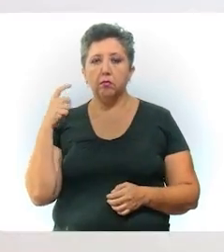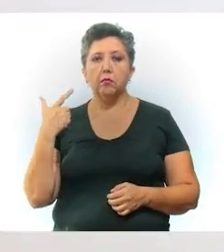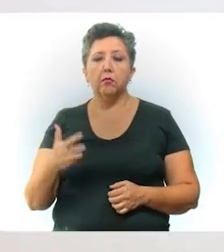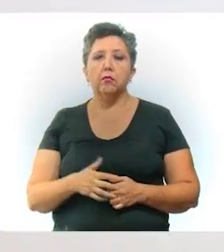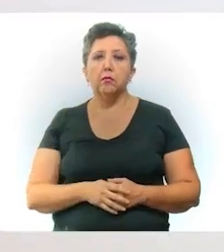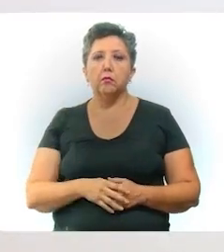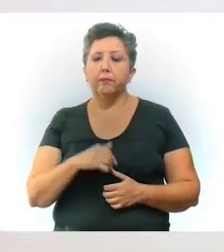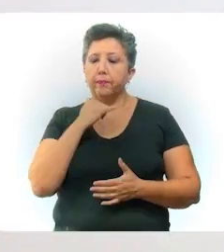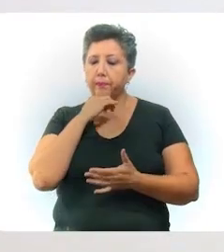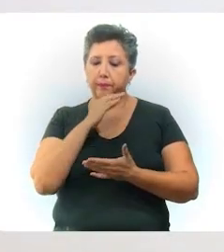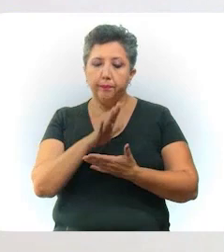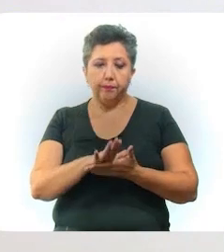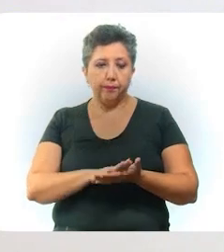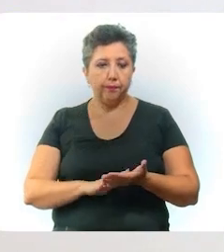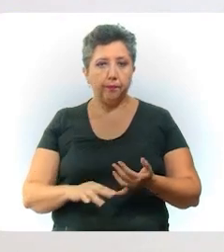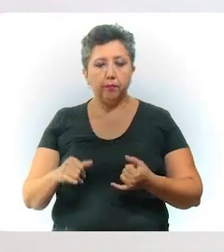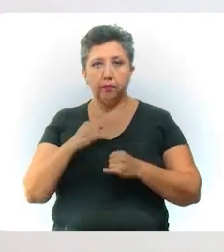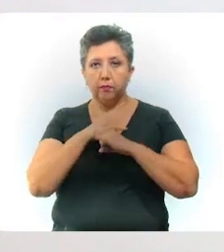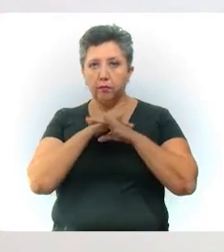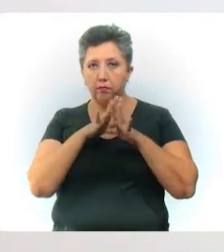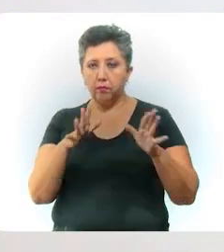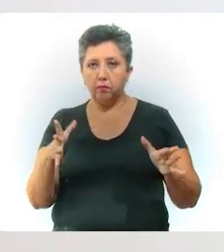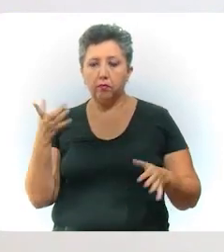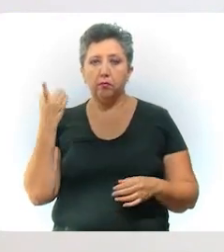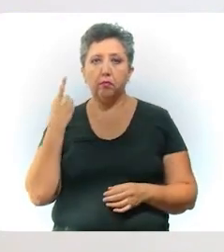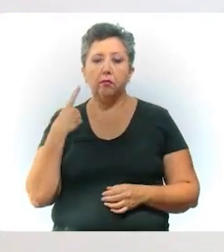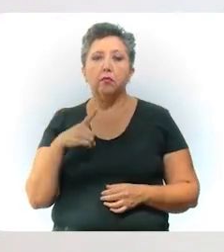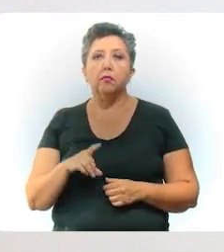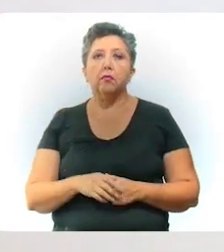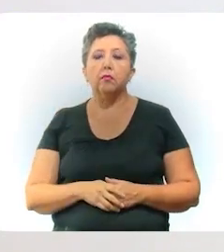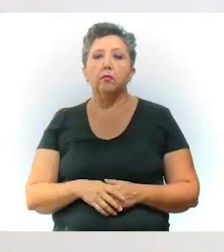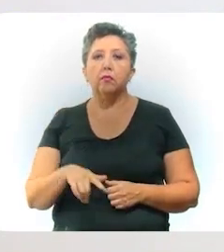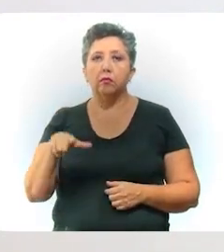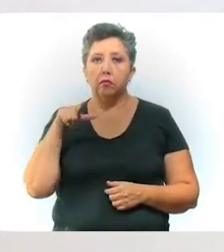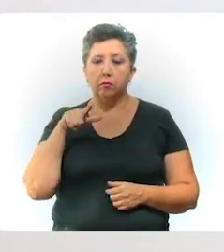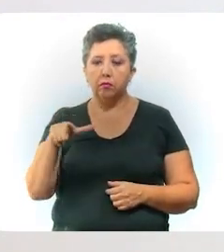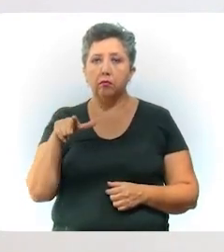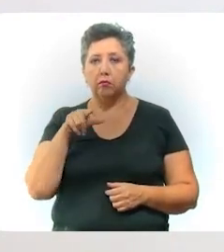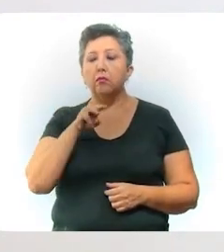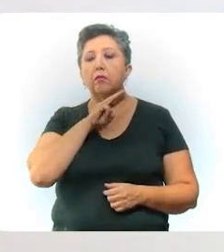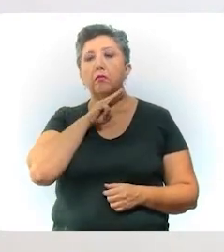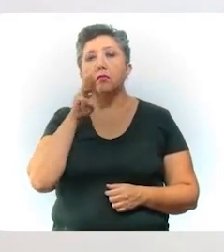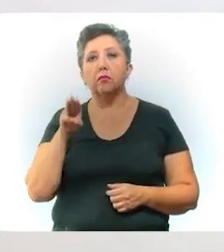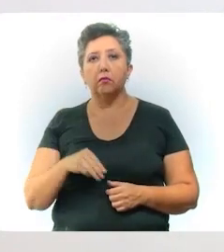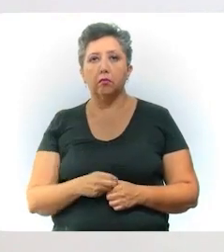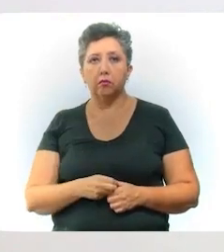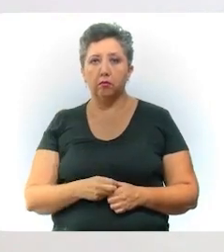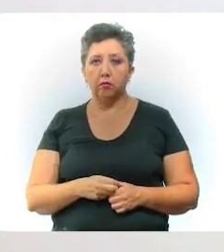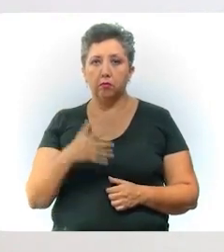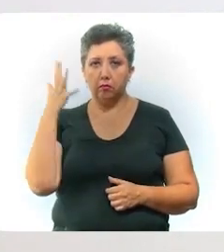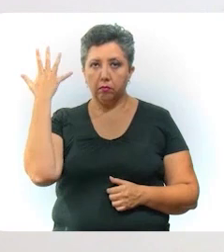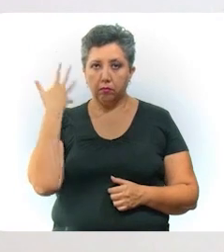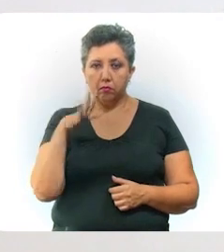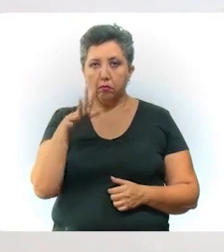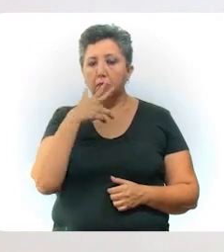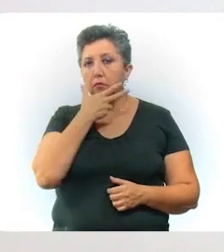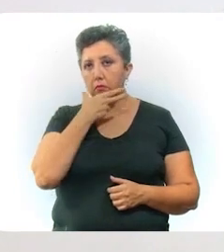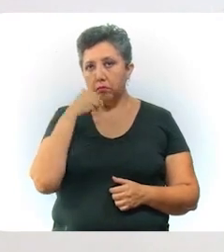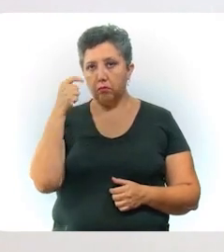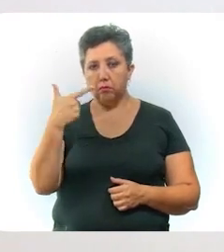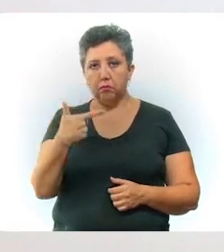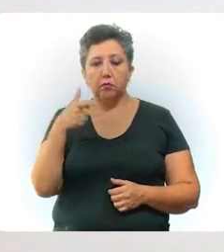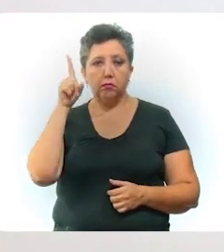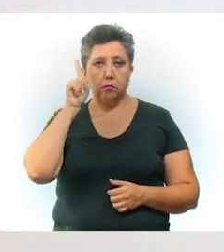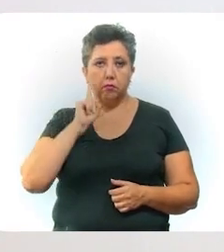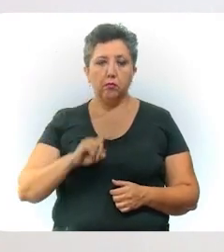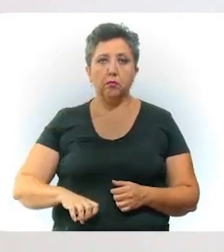7.437. Lamentablemente, en este parte médico informamos de 17 fallecimientos. Son 10 hombres y 7